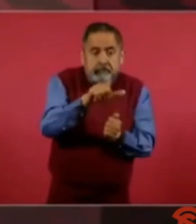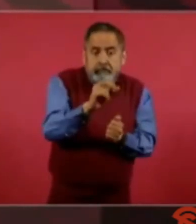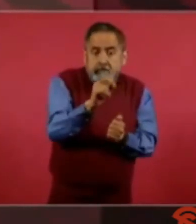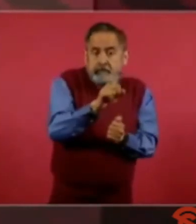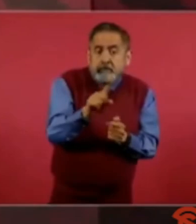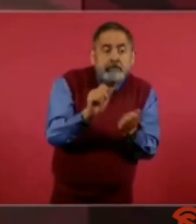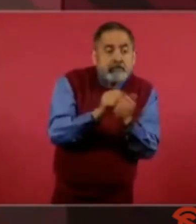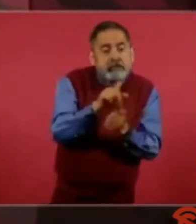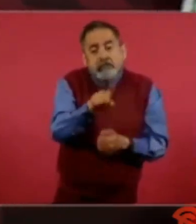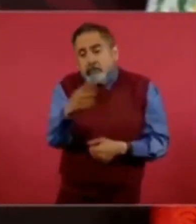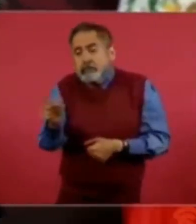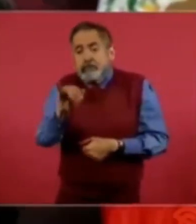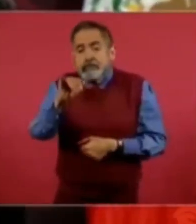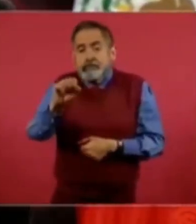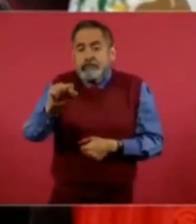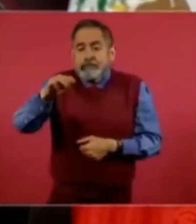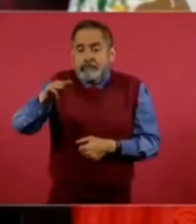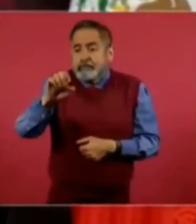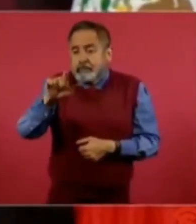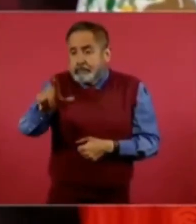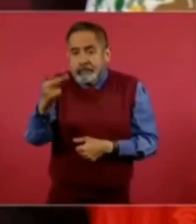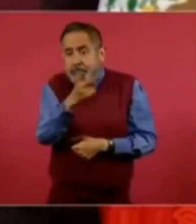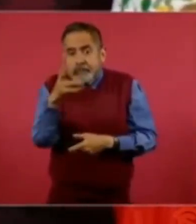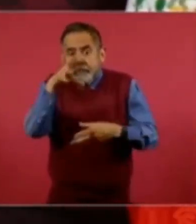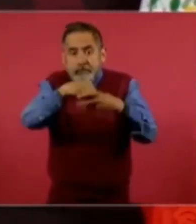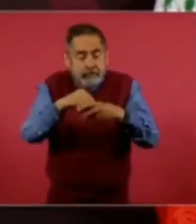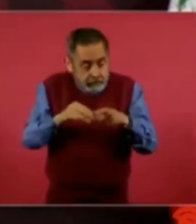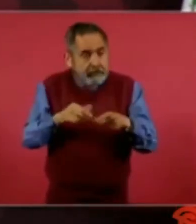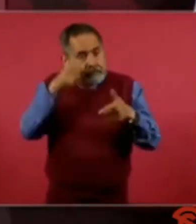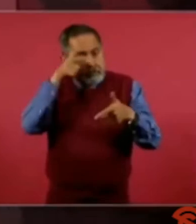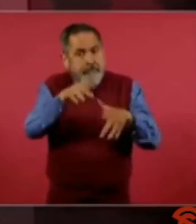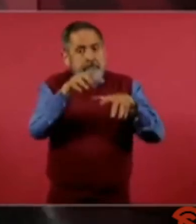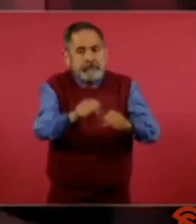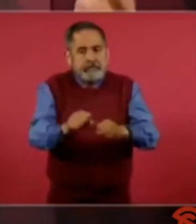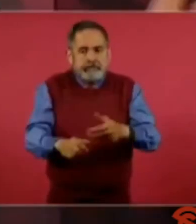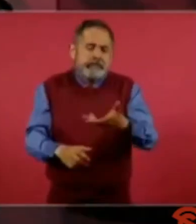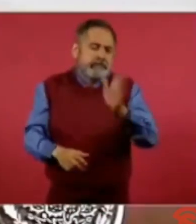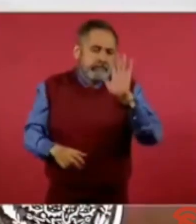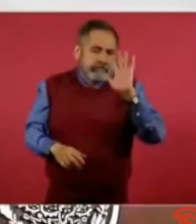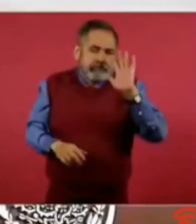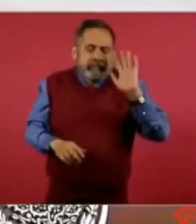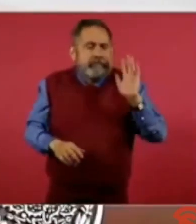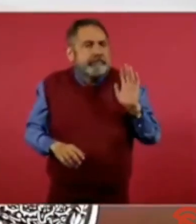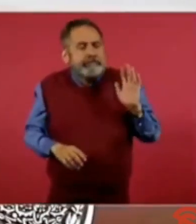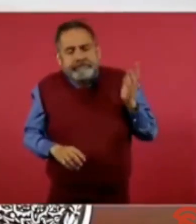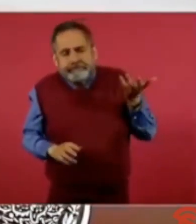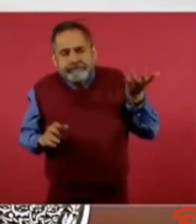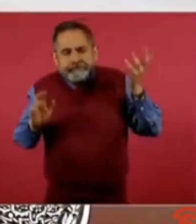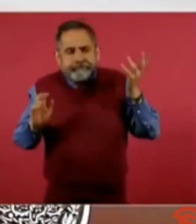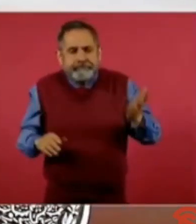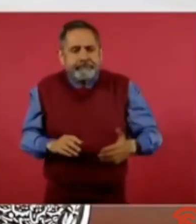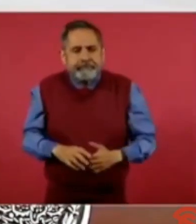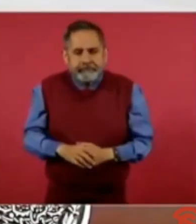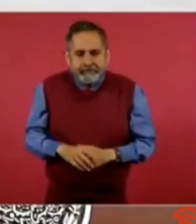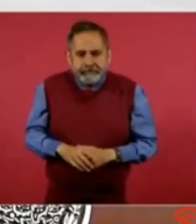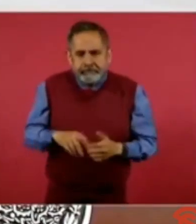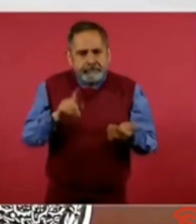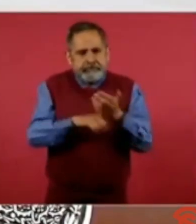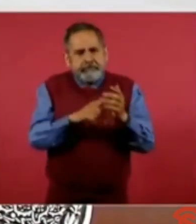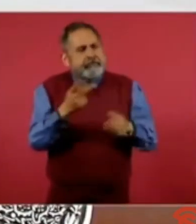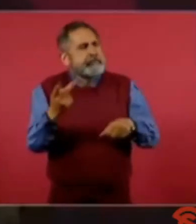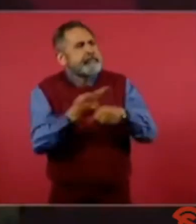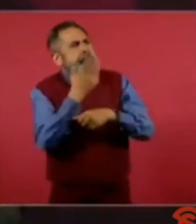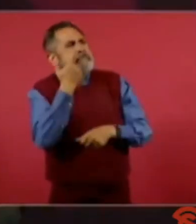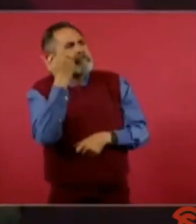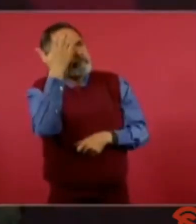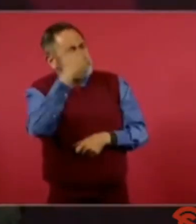también seor zamb pero pues eso es lo que